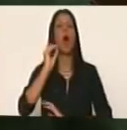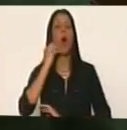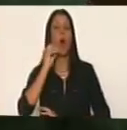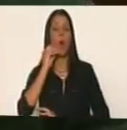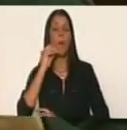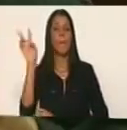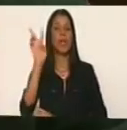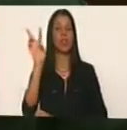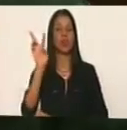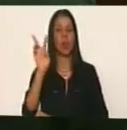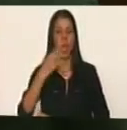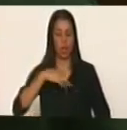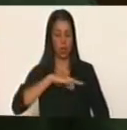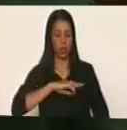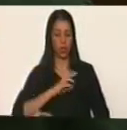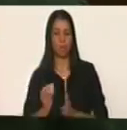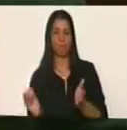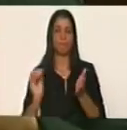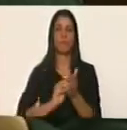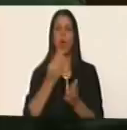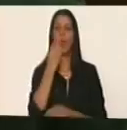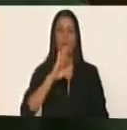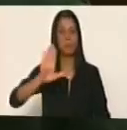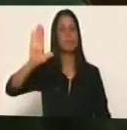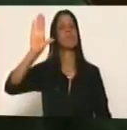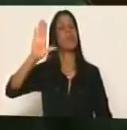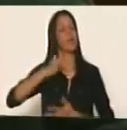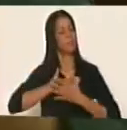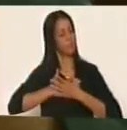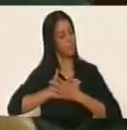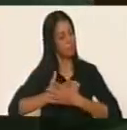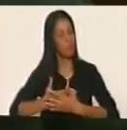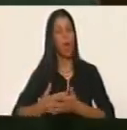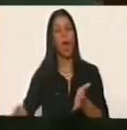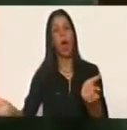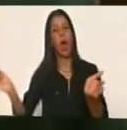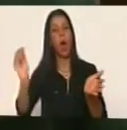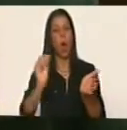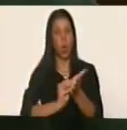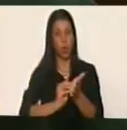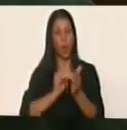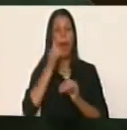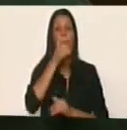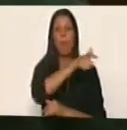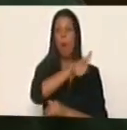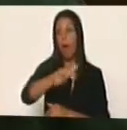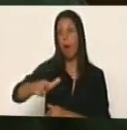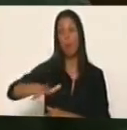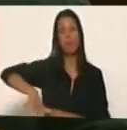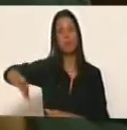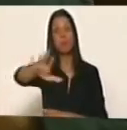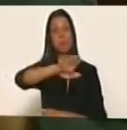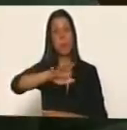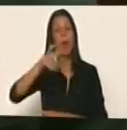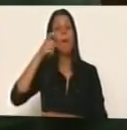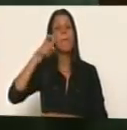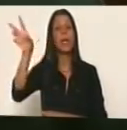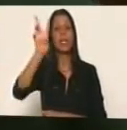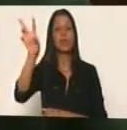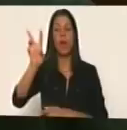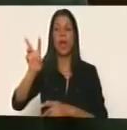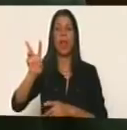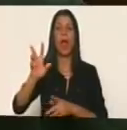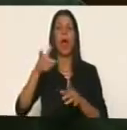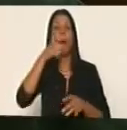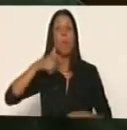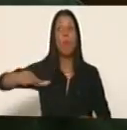bueno, ratificar nuestro deseo de que sea una vez más el pueblo venezolano el que decida en